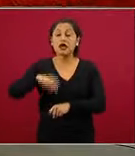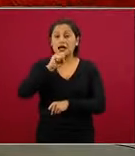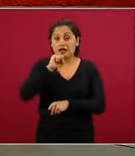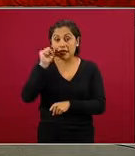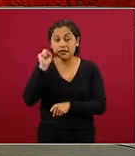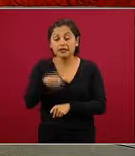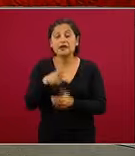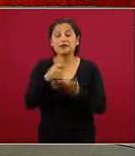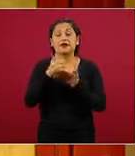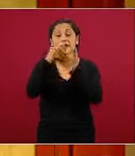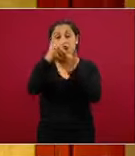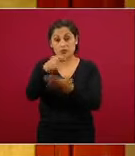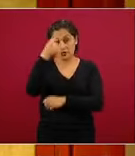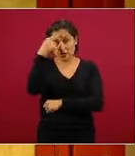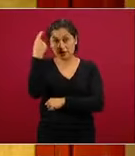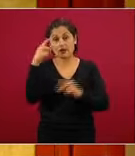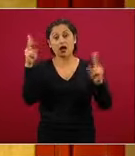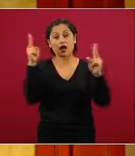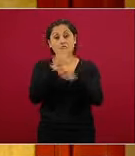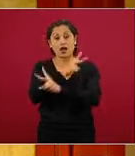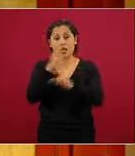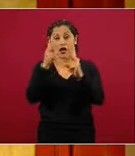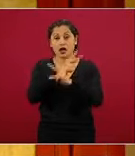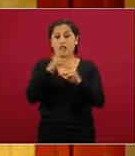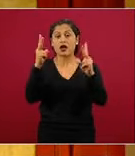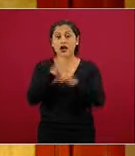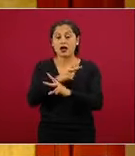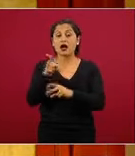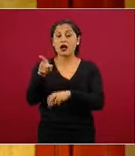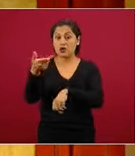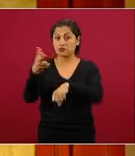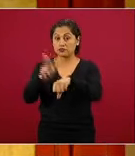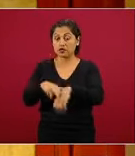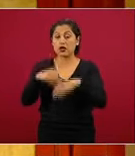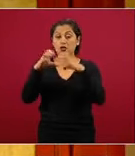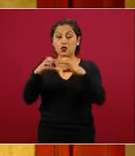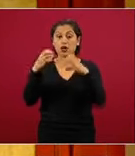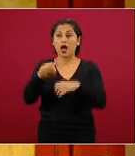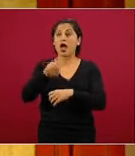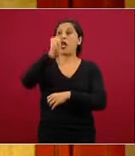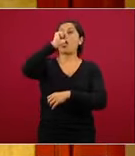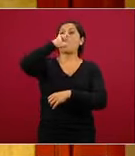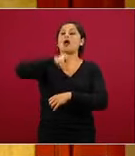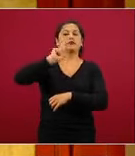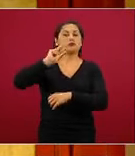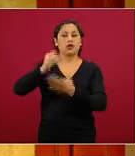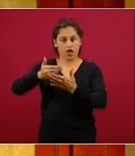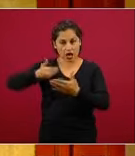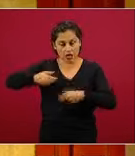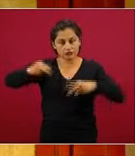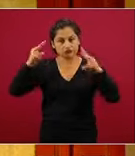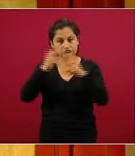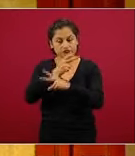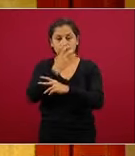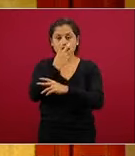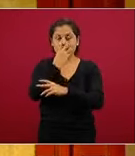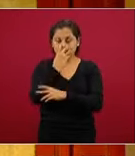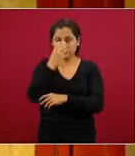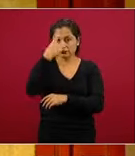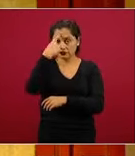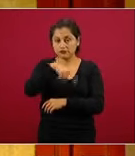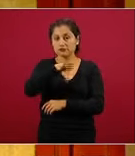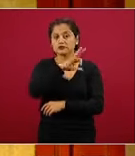técnicas que existen antes de pensar en la intubación. Hay personas que tienen una disminución de la oxigenación sanguínea,